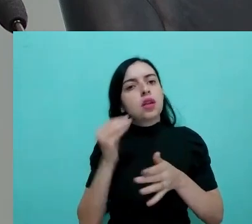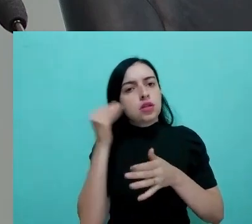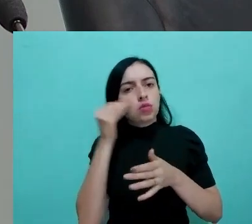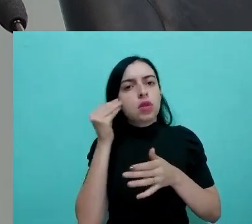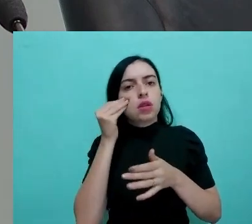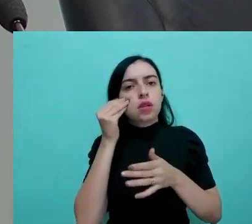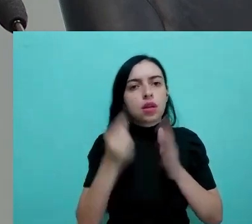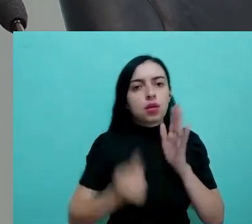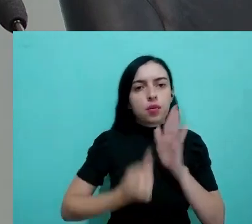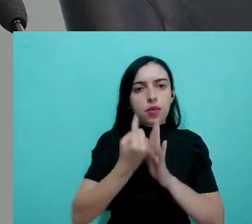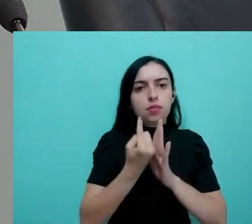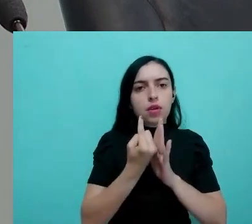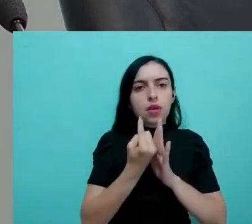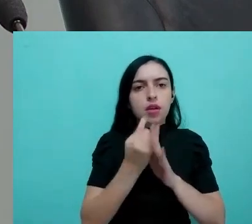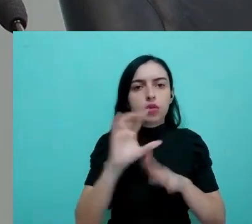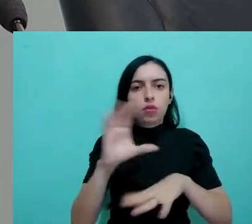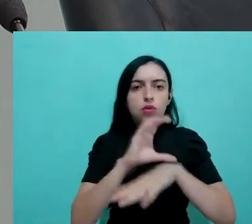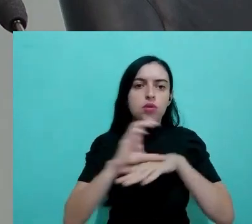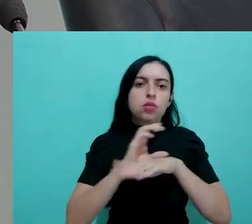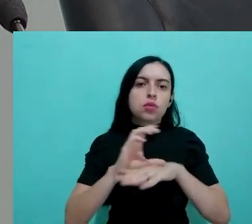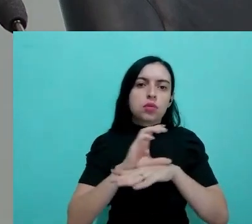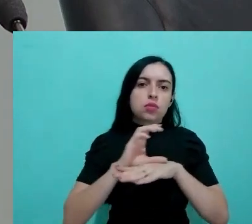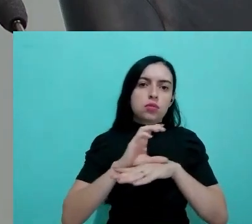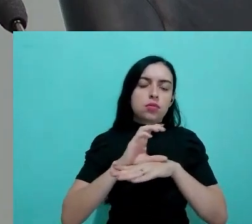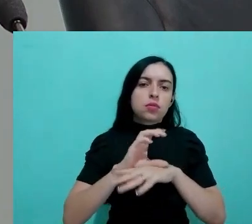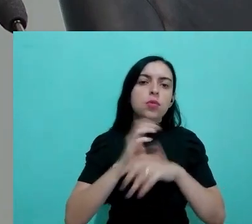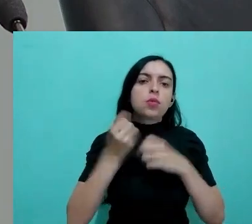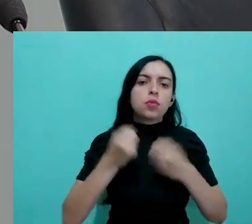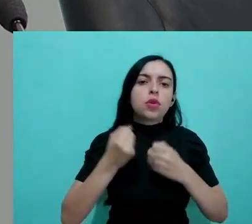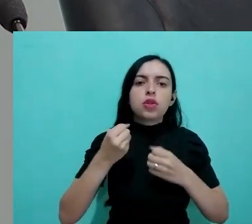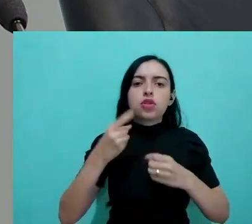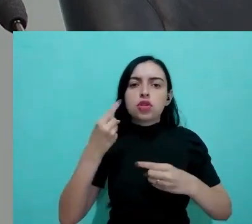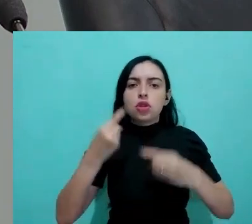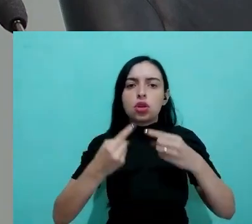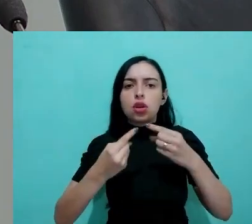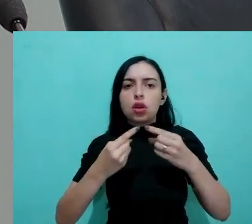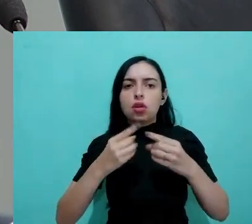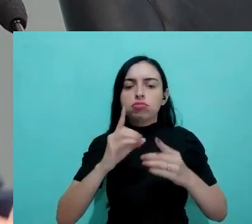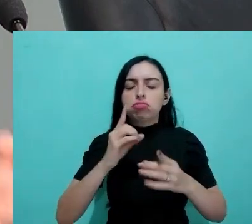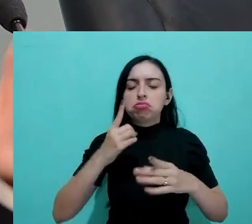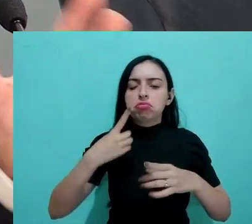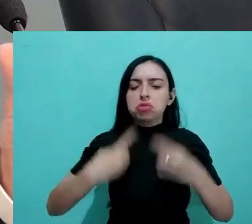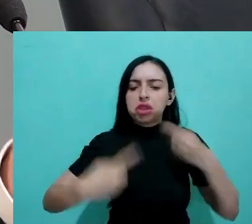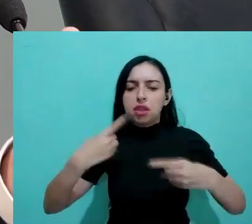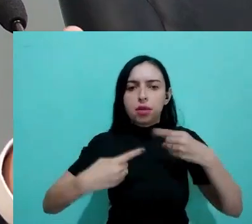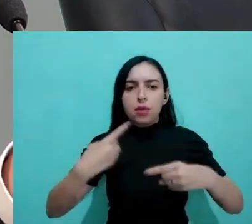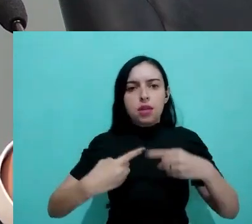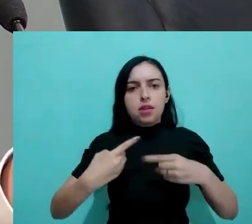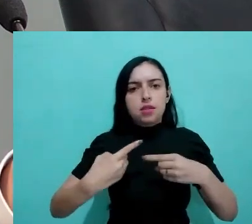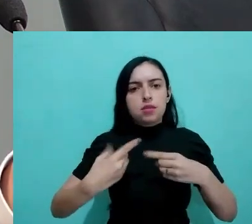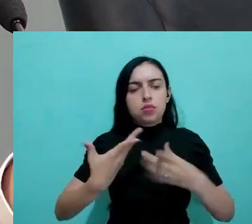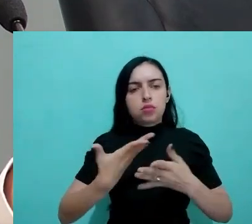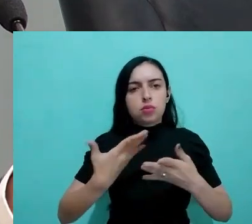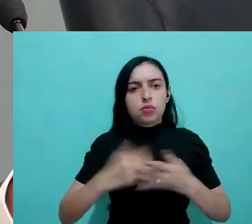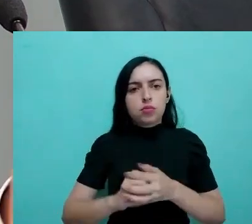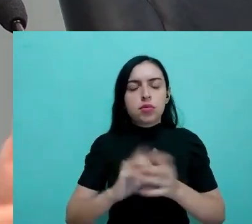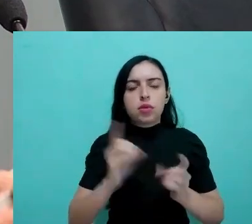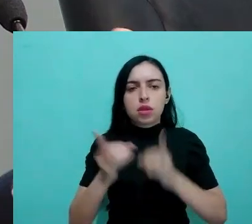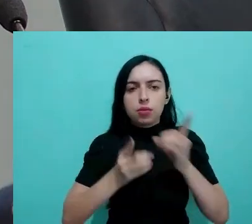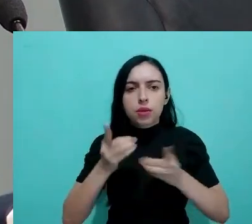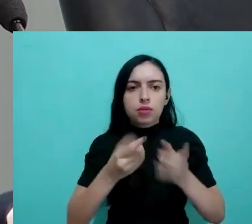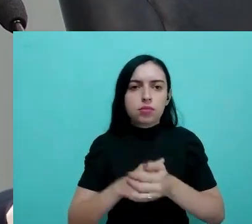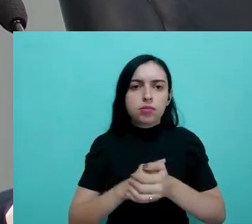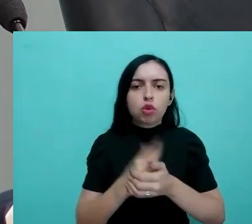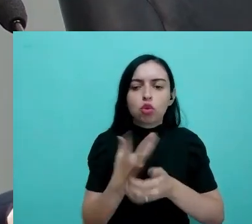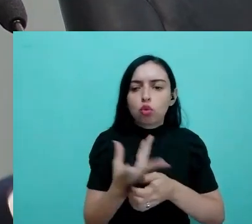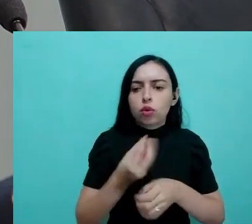primera constitución que pudo internalizar el debate político. Como el texto de la constitución era